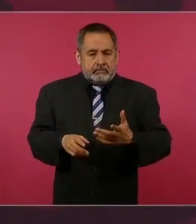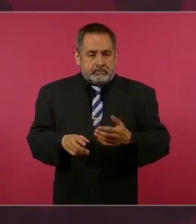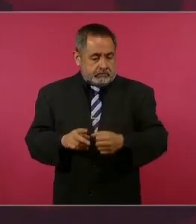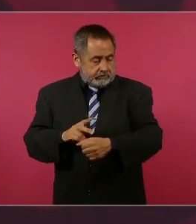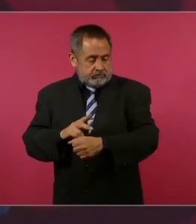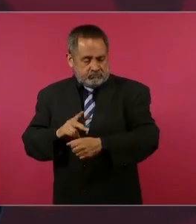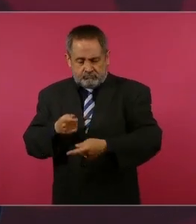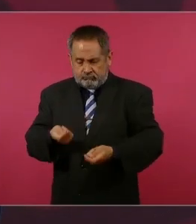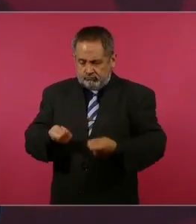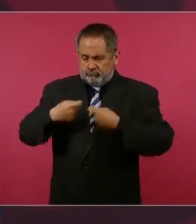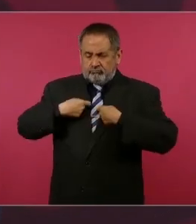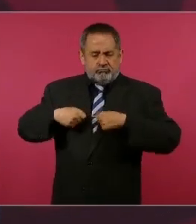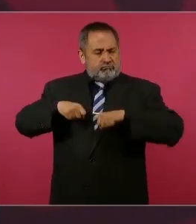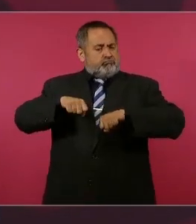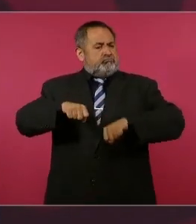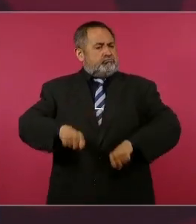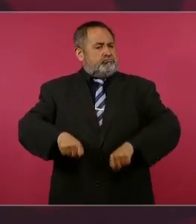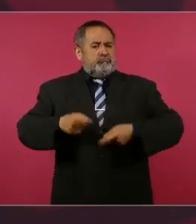corrompe.